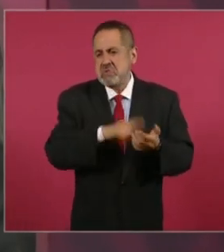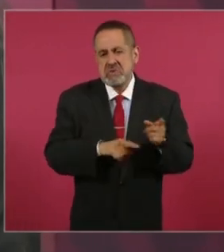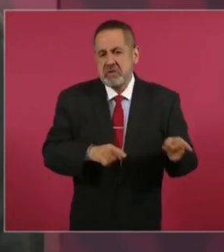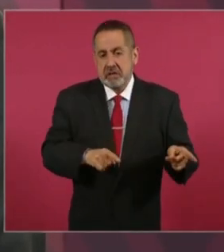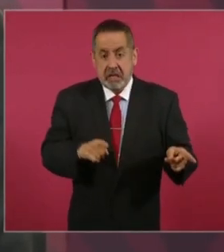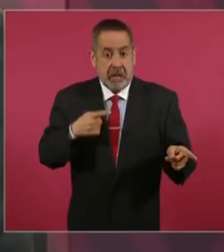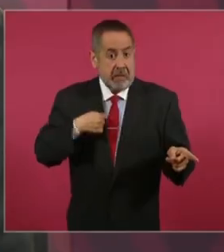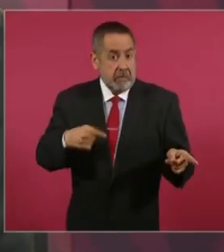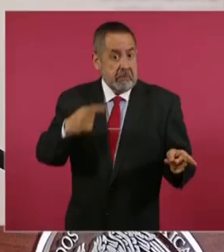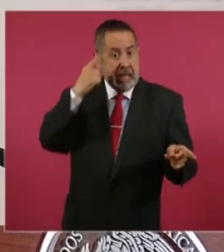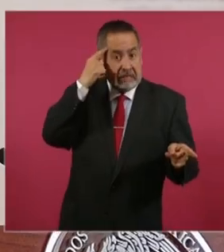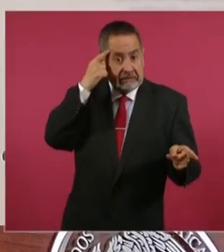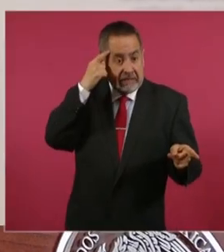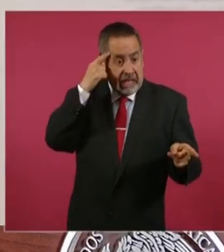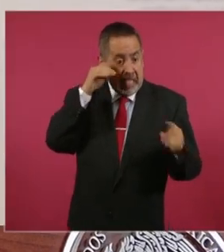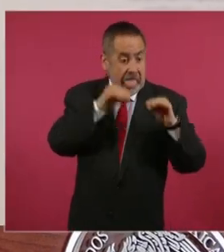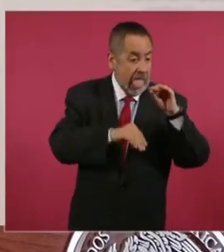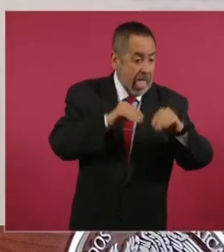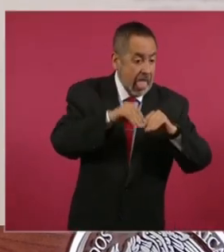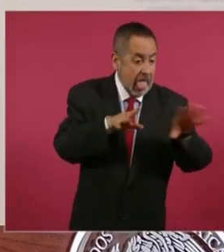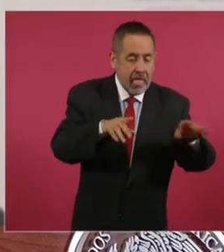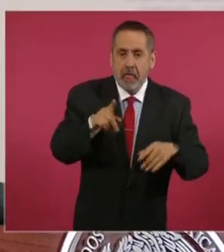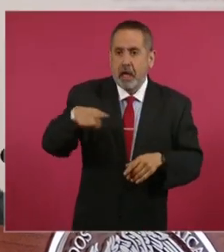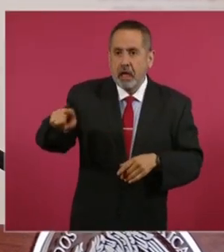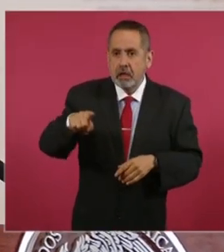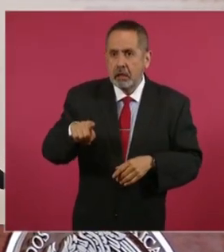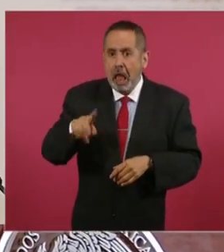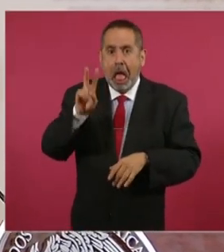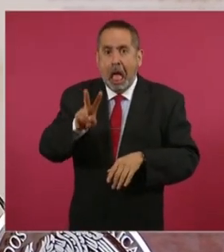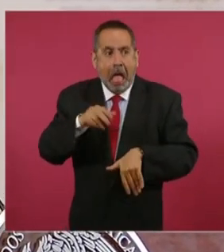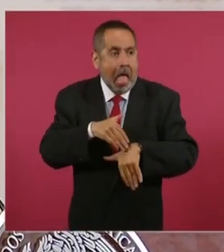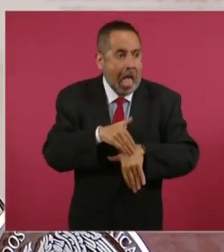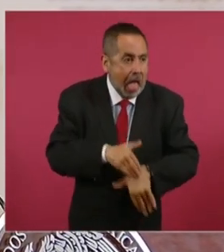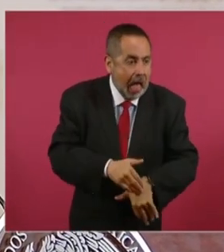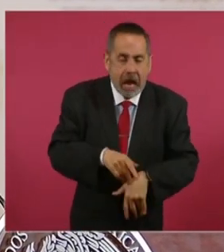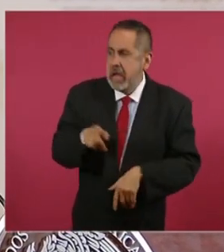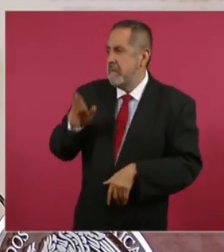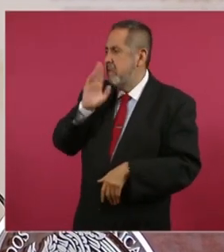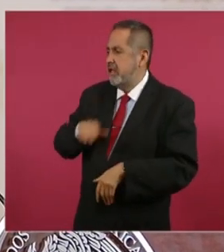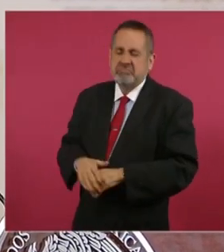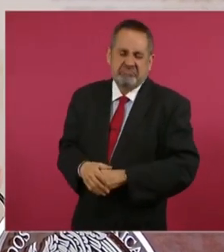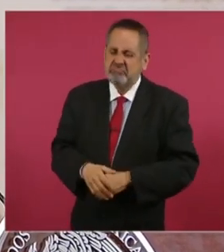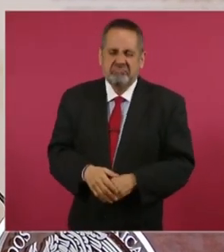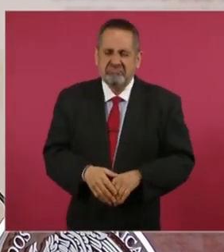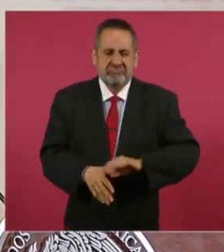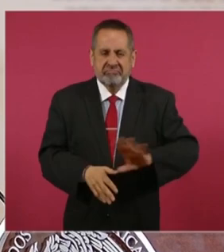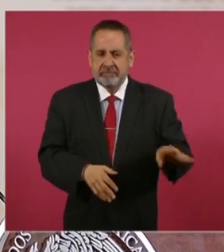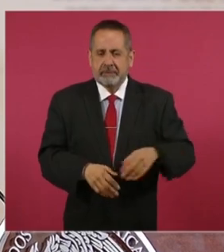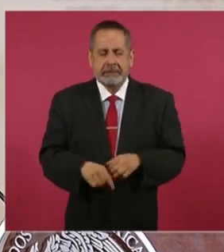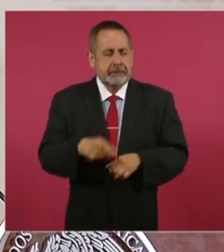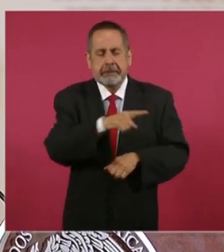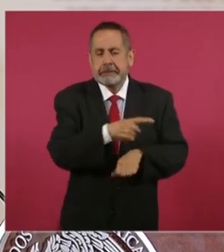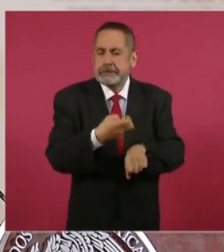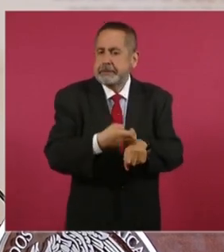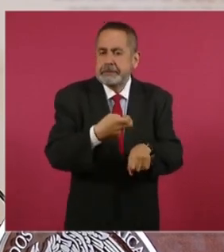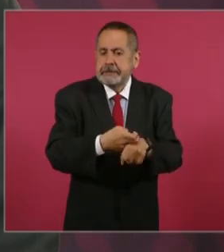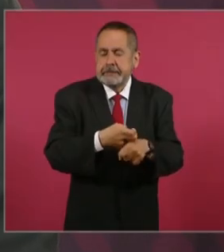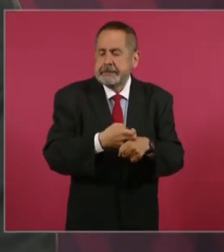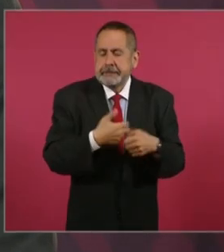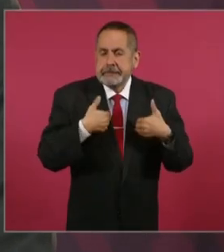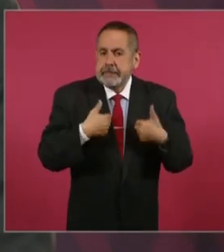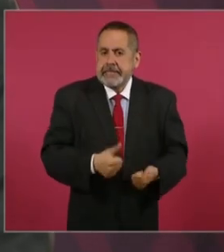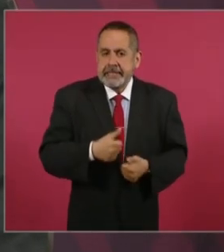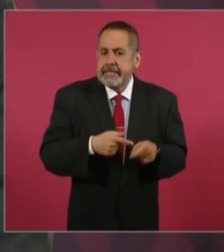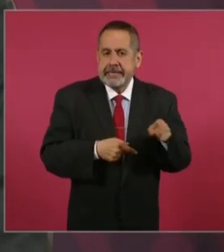piensan que les va a funcionar porque no quieren entender ya